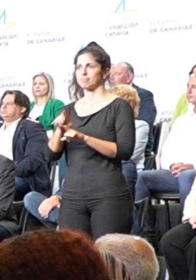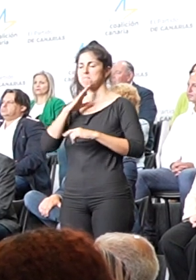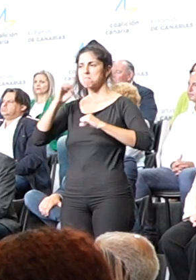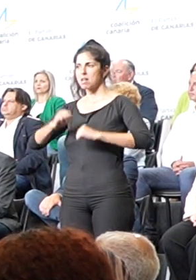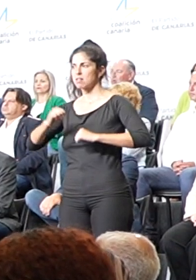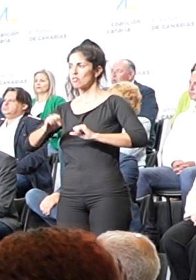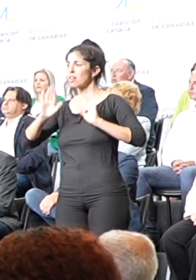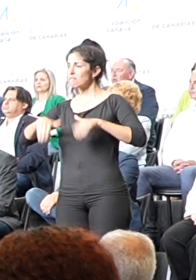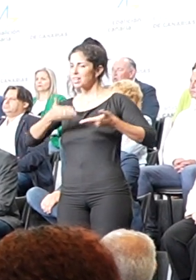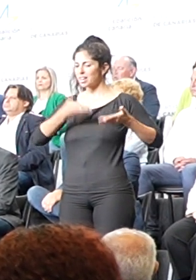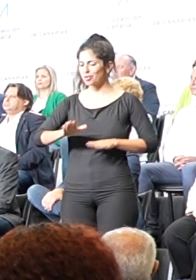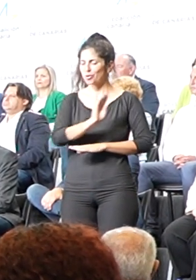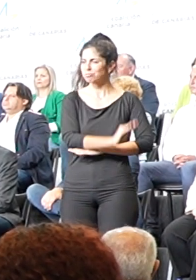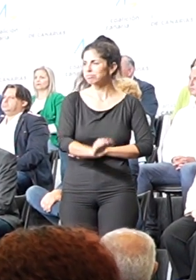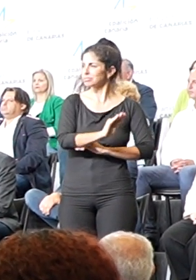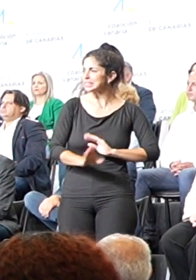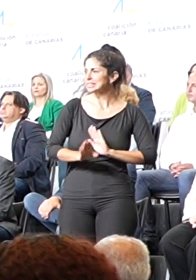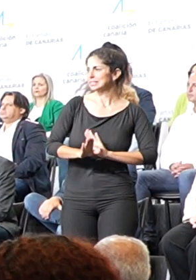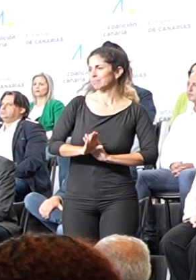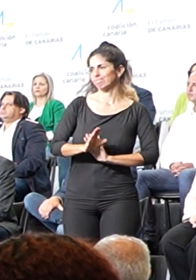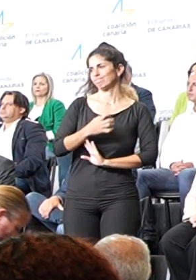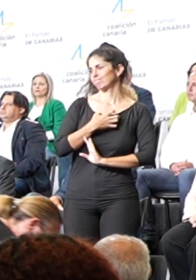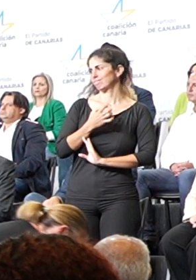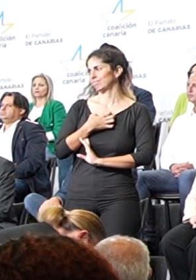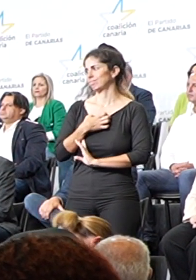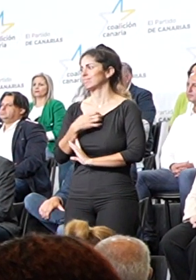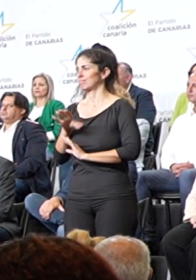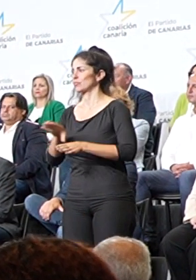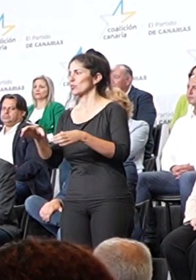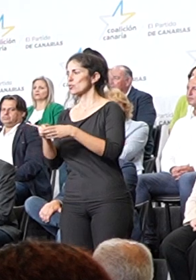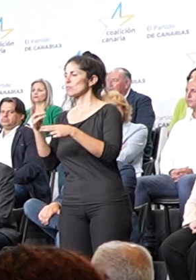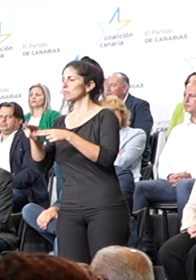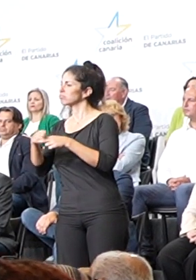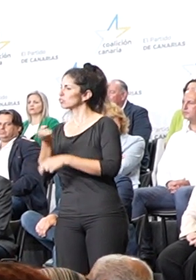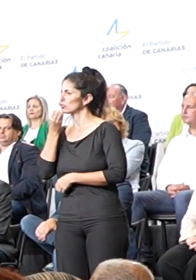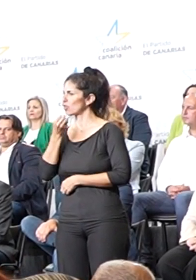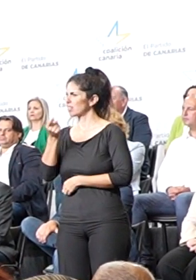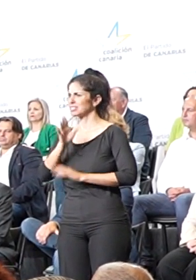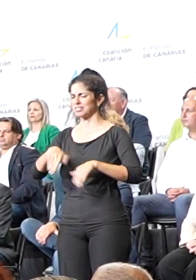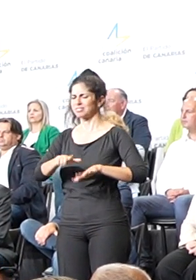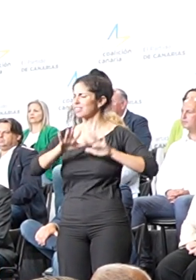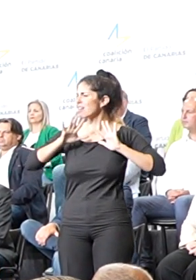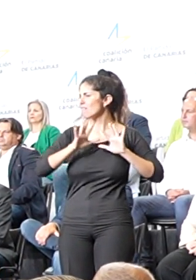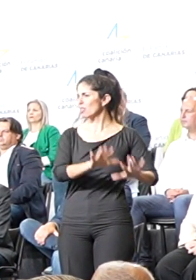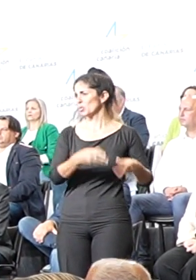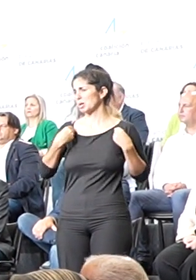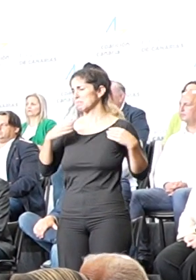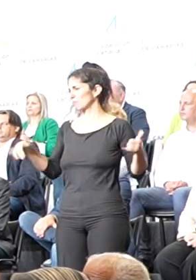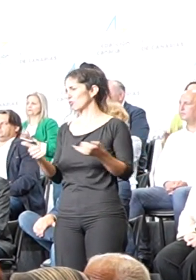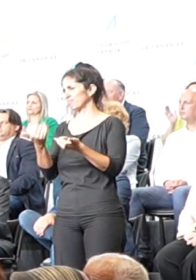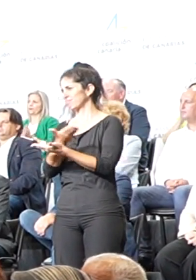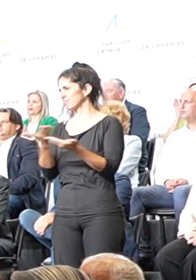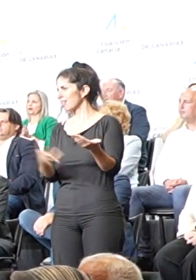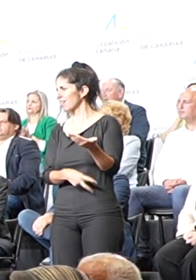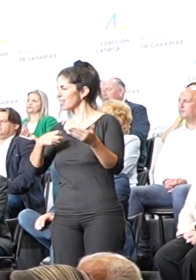hijos. Y Pedro Martín y el gobierno socialista los han abandonado, igual que han abandonado Tenerife. Y no